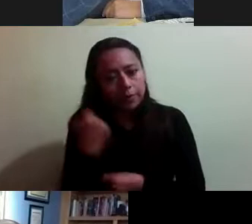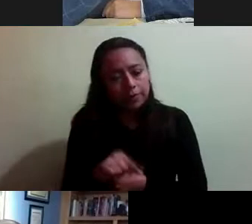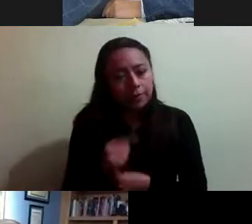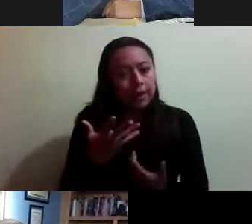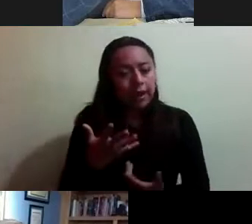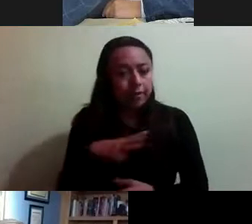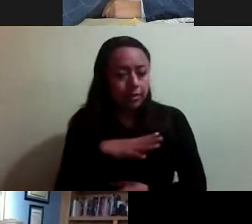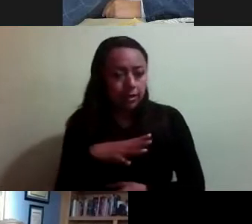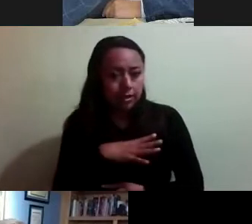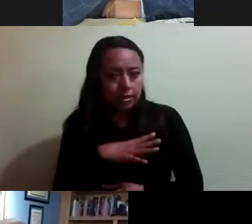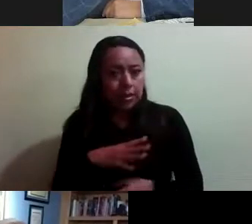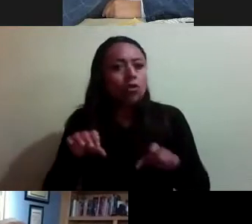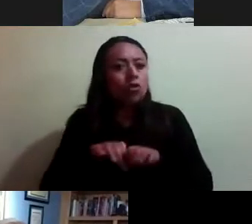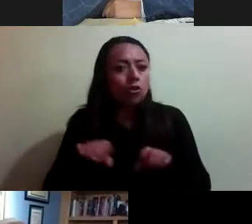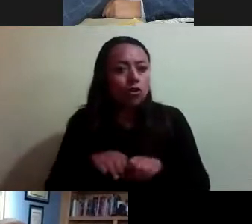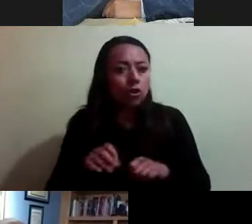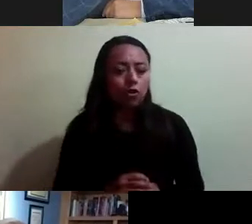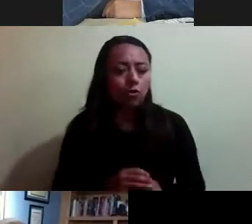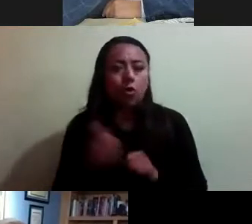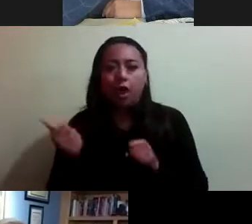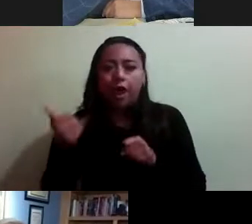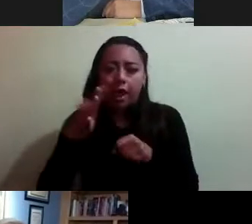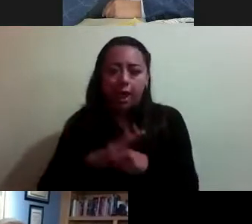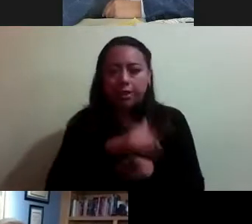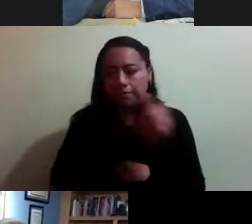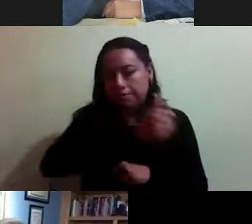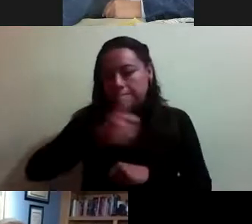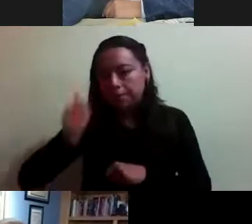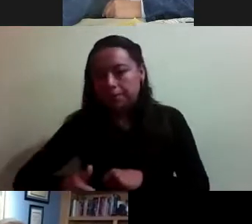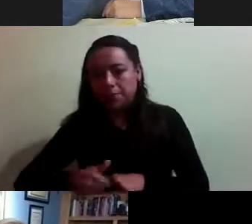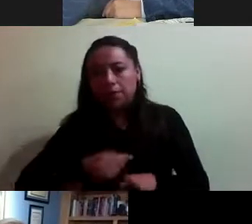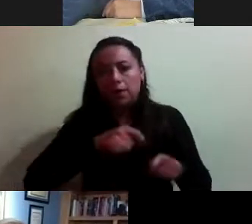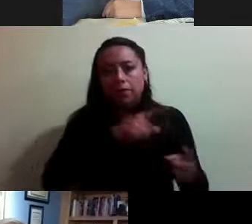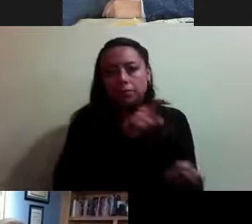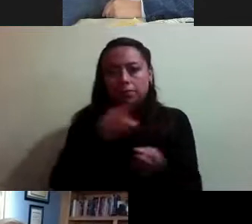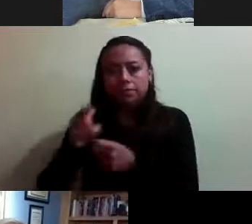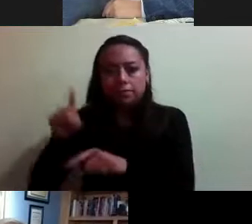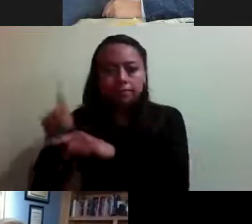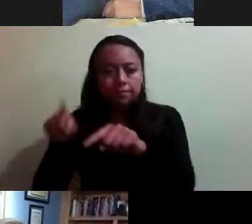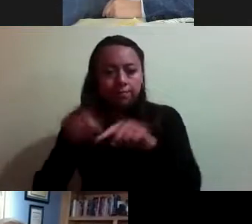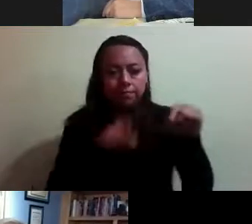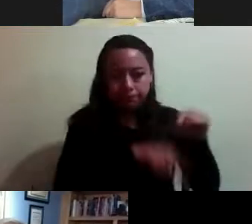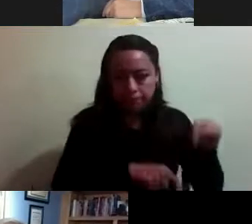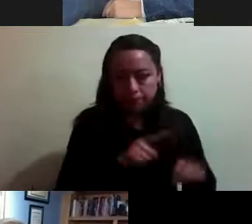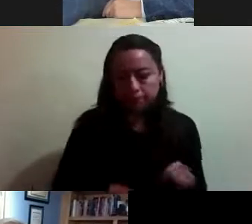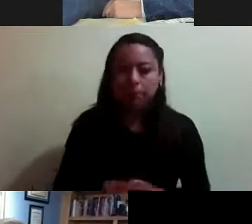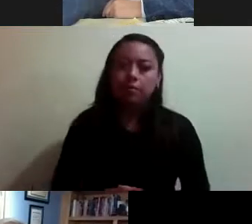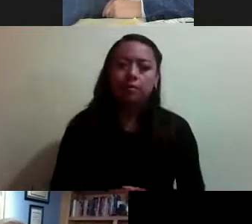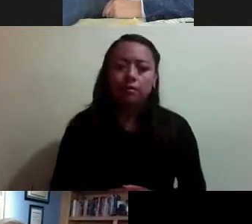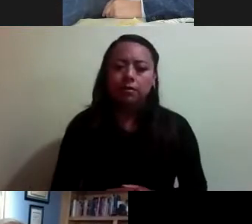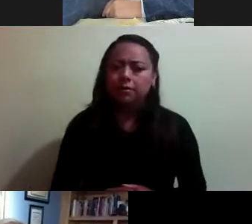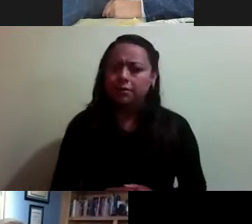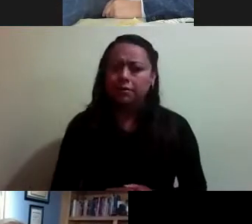obtenerlos, que es descontando de las administraciones y dándonos nada más el neto de lo que se tenga programado,